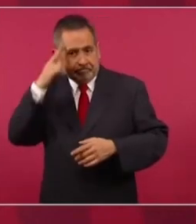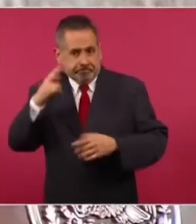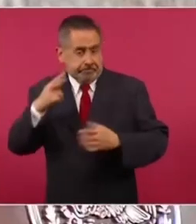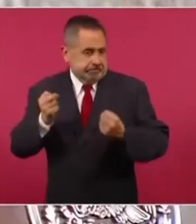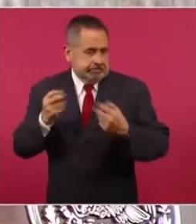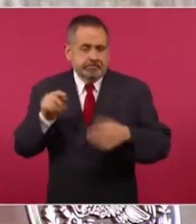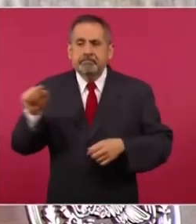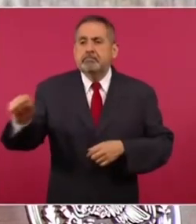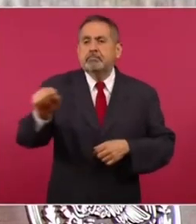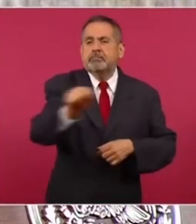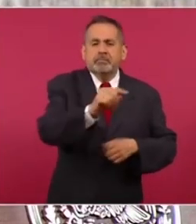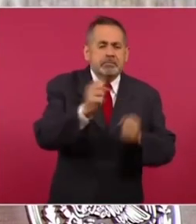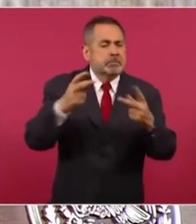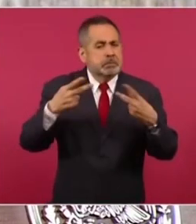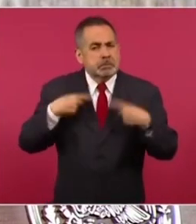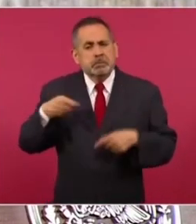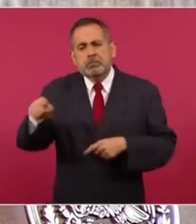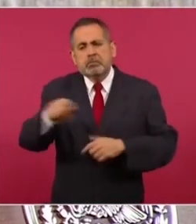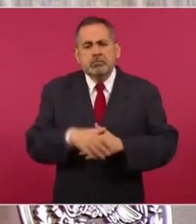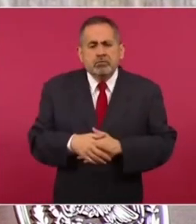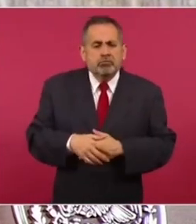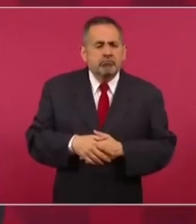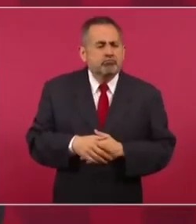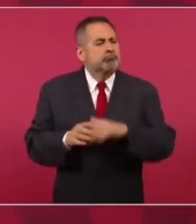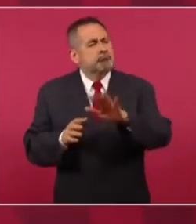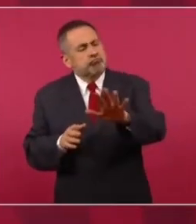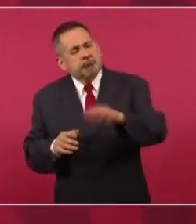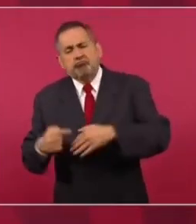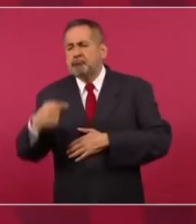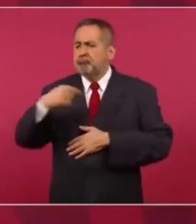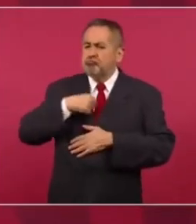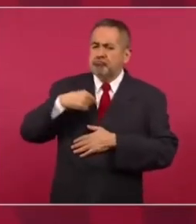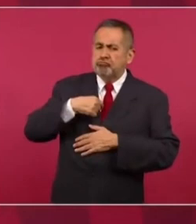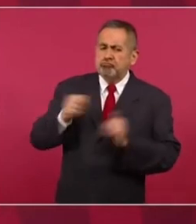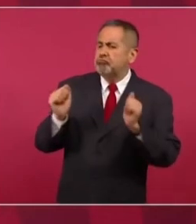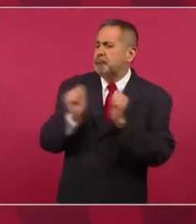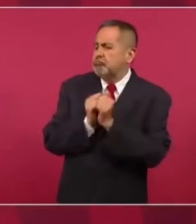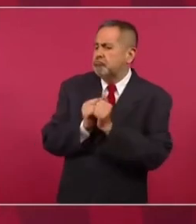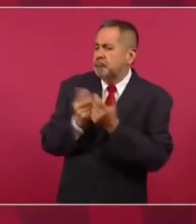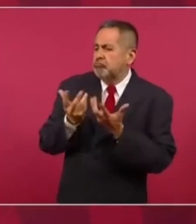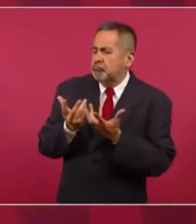gente que dice: yo estoy con